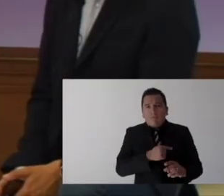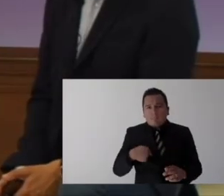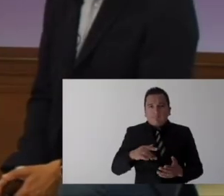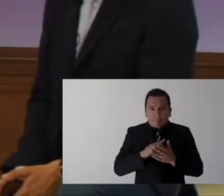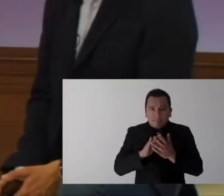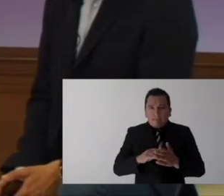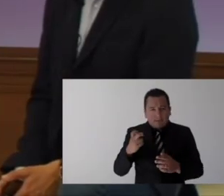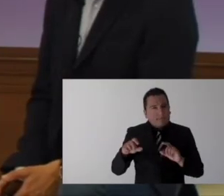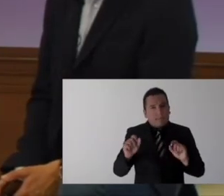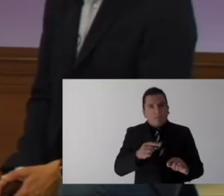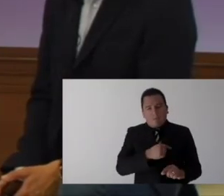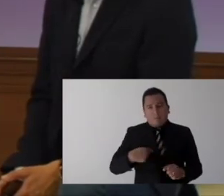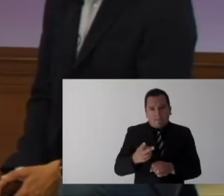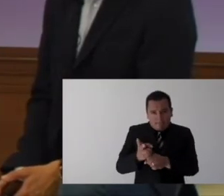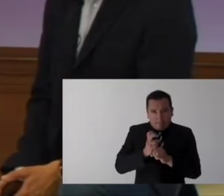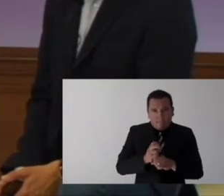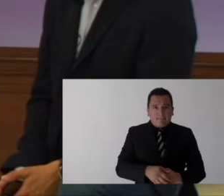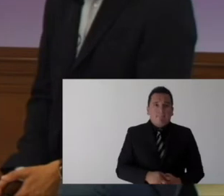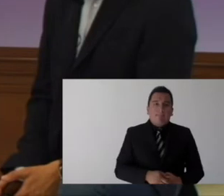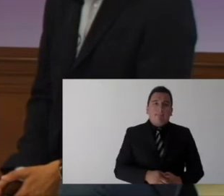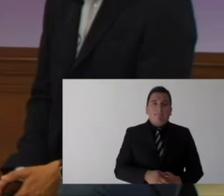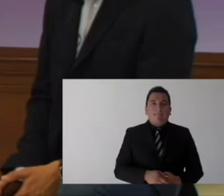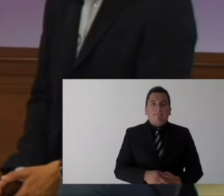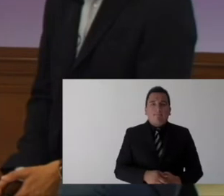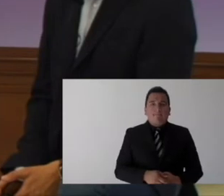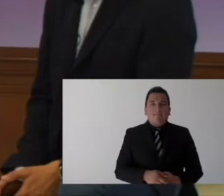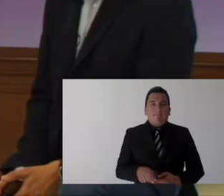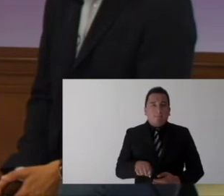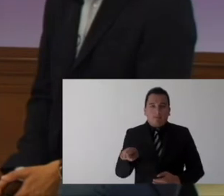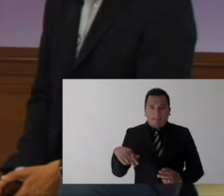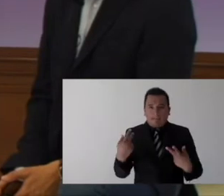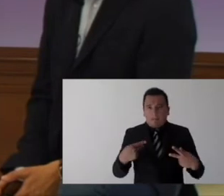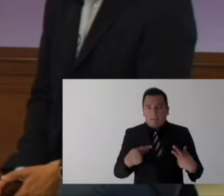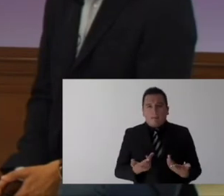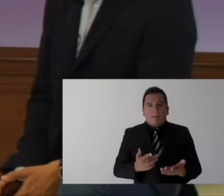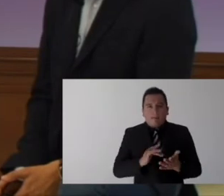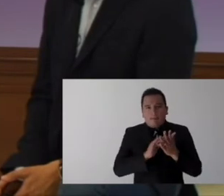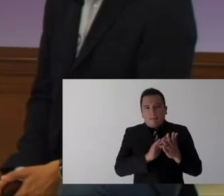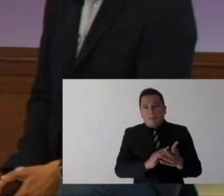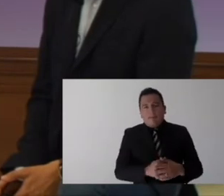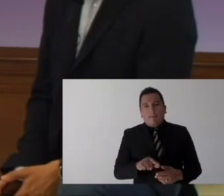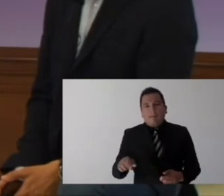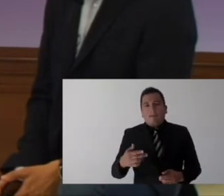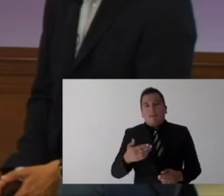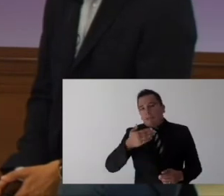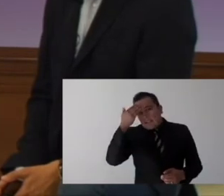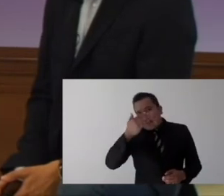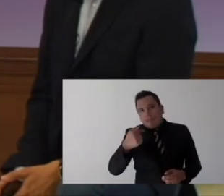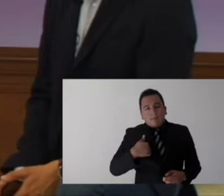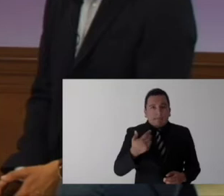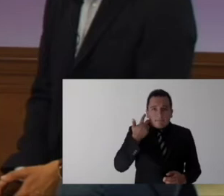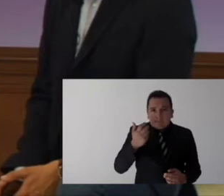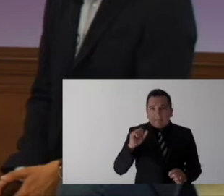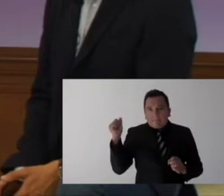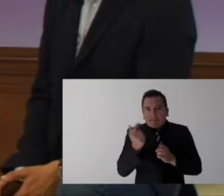está dirigido, ¿no? Pero y ellos normalmente, estas personas o activistas, lo que imaginamos es que ya tienen una motivación original por la que hacen lo que